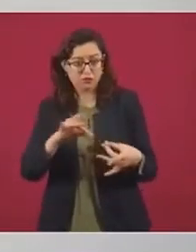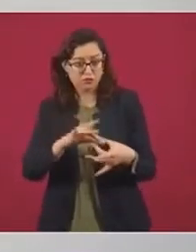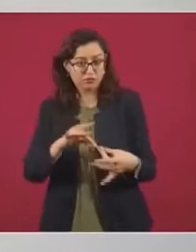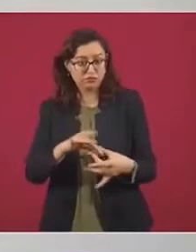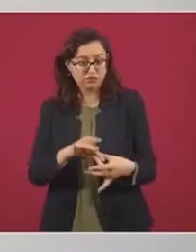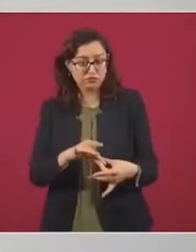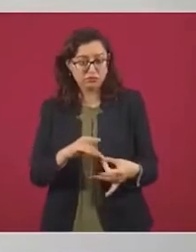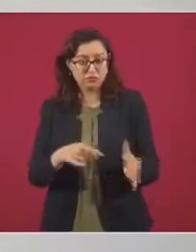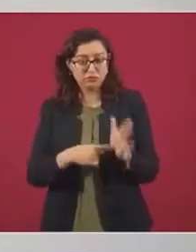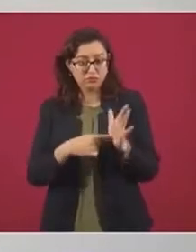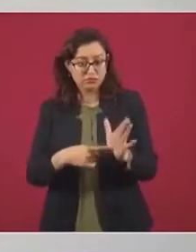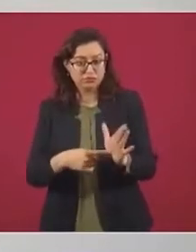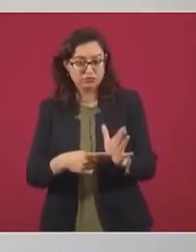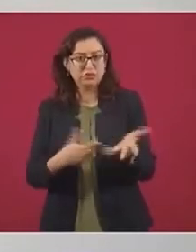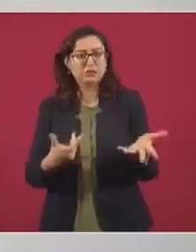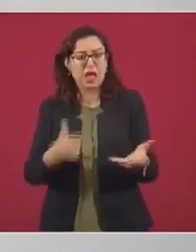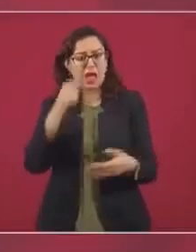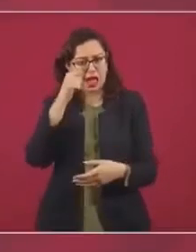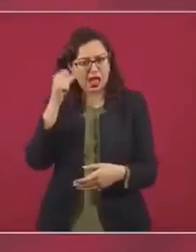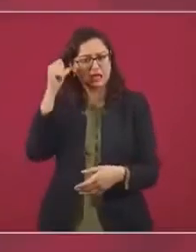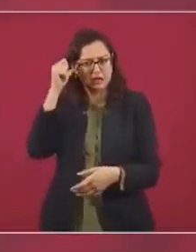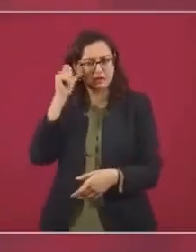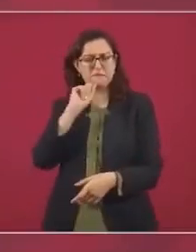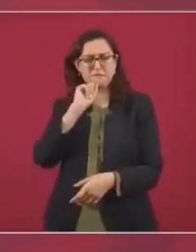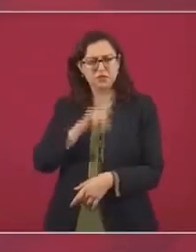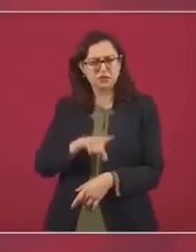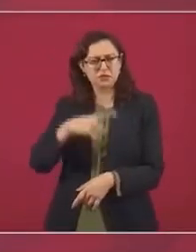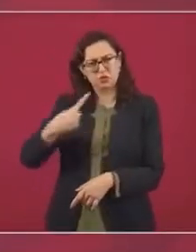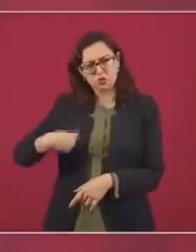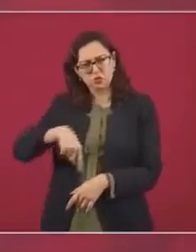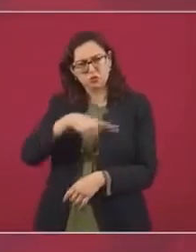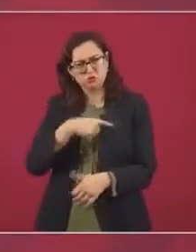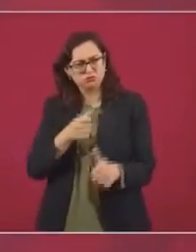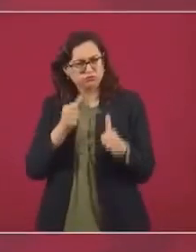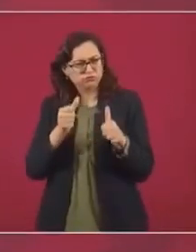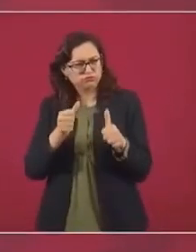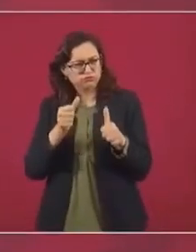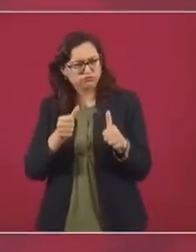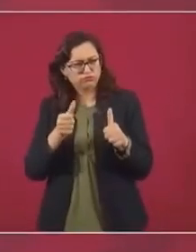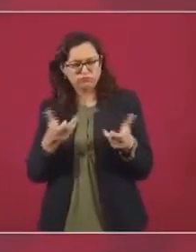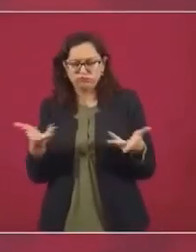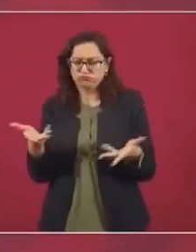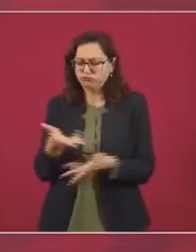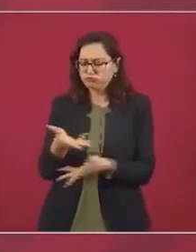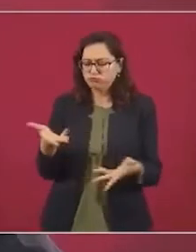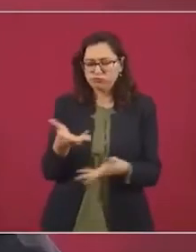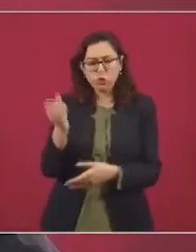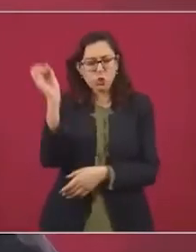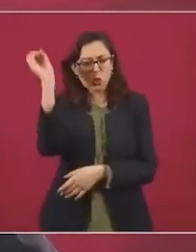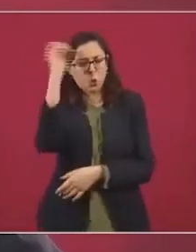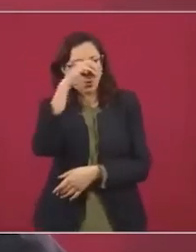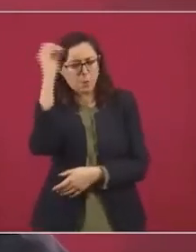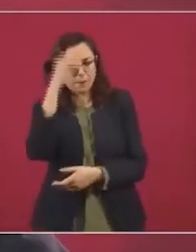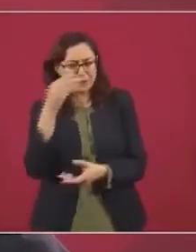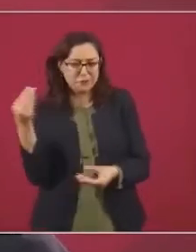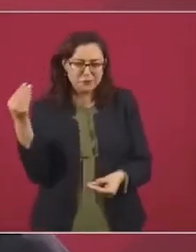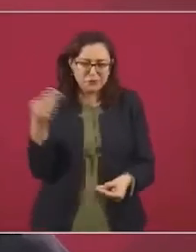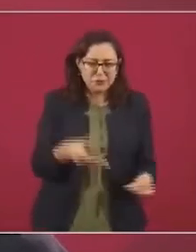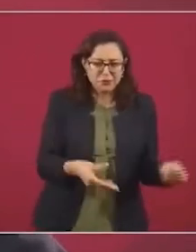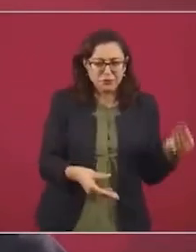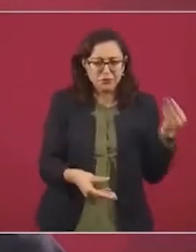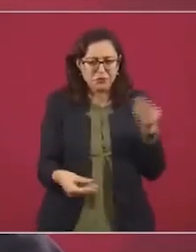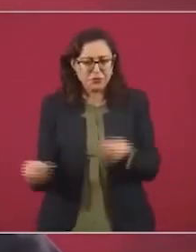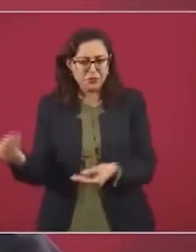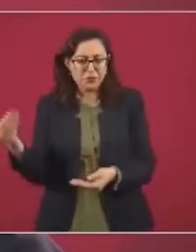estuvimos escuchando, dando opiniones, y pues todo